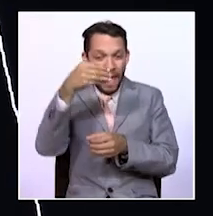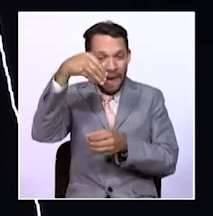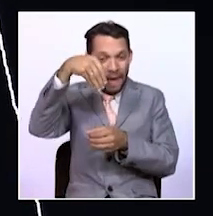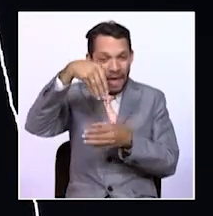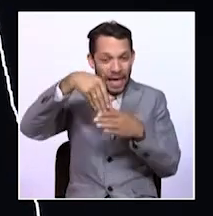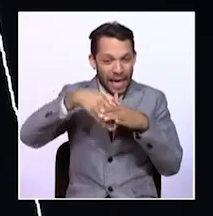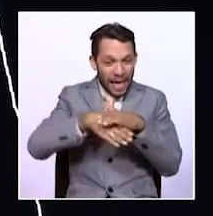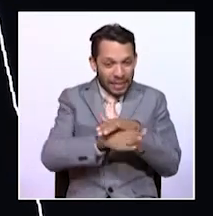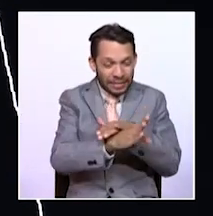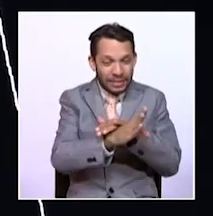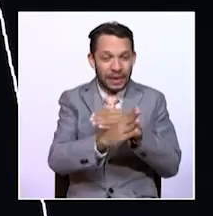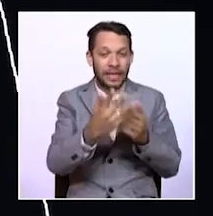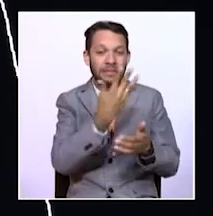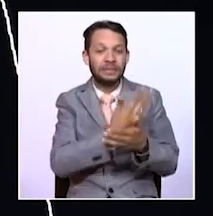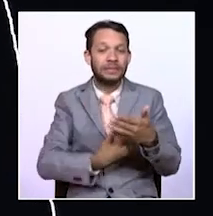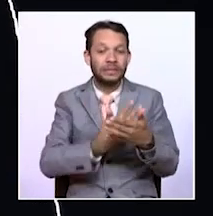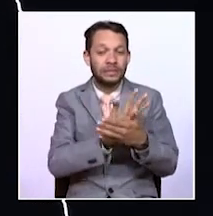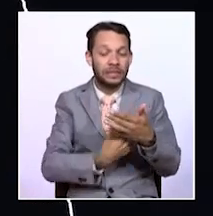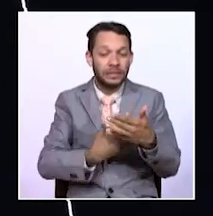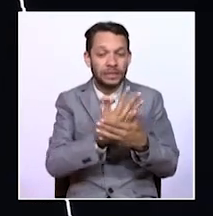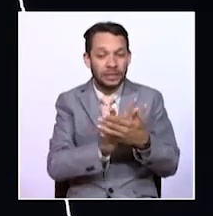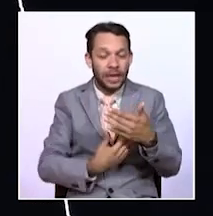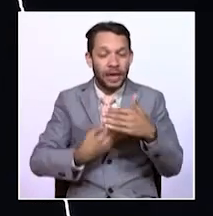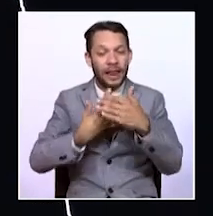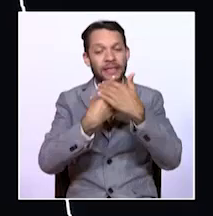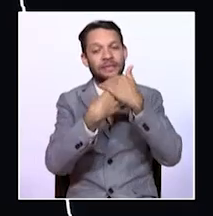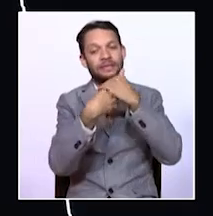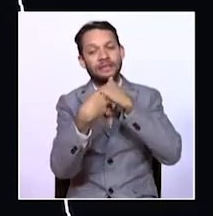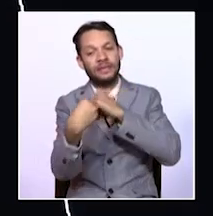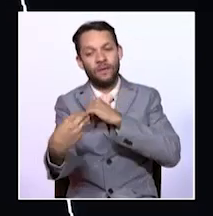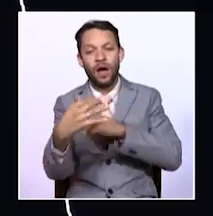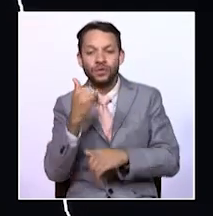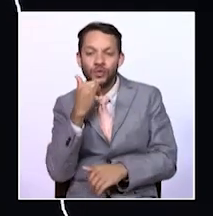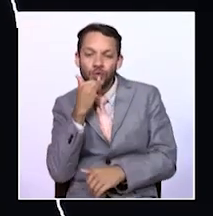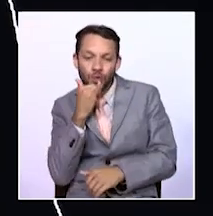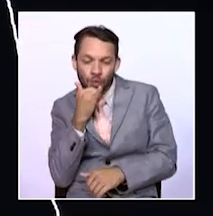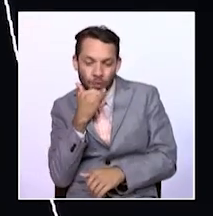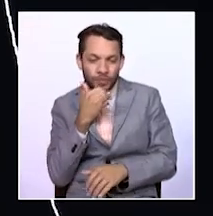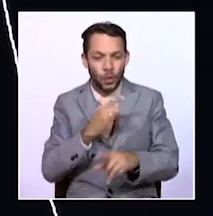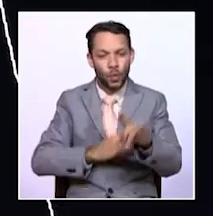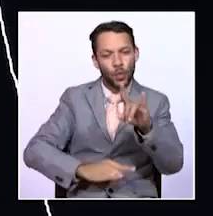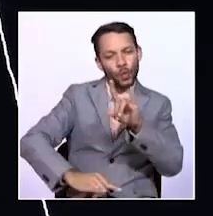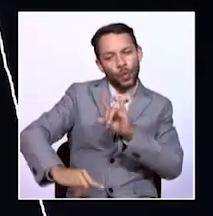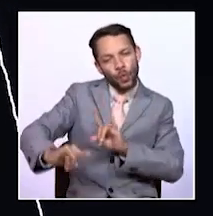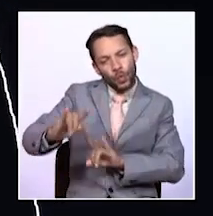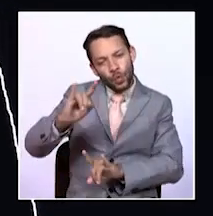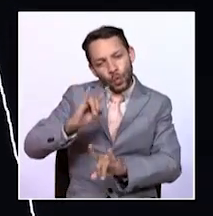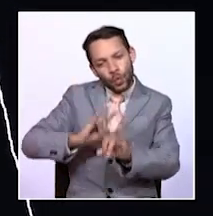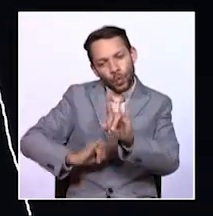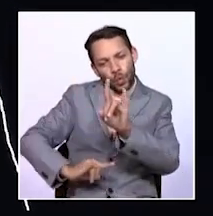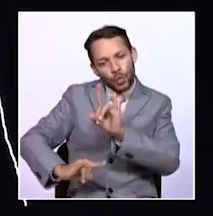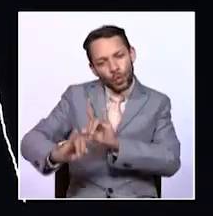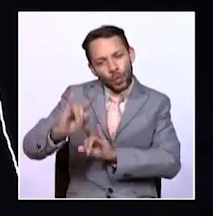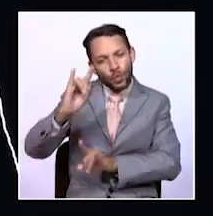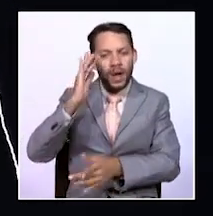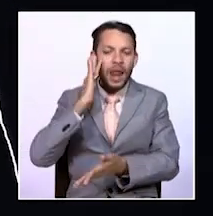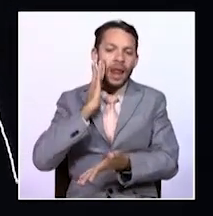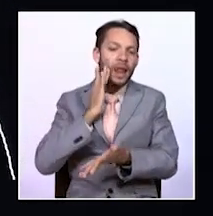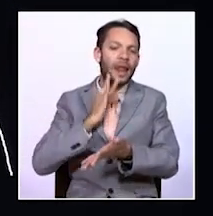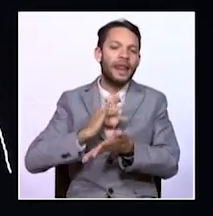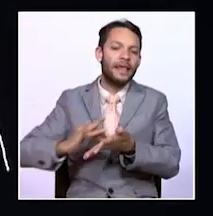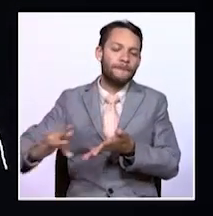de toda la parte, digamos, de los materiales tóxicos que vamos a eliminar por la orina y